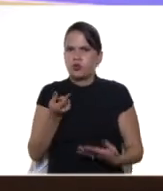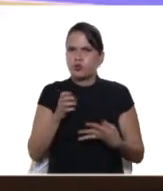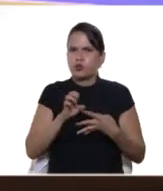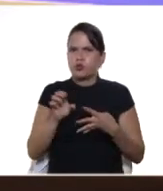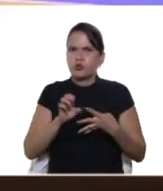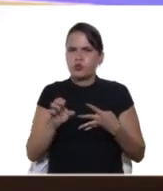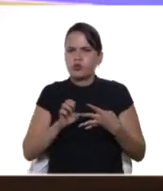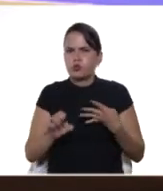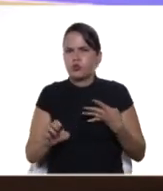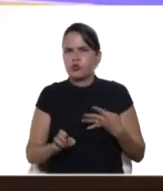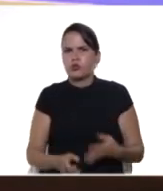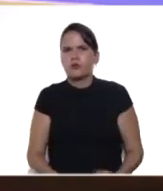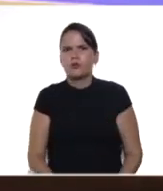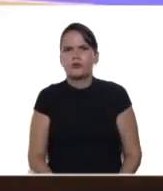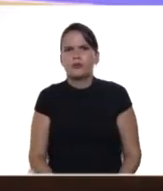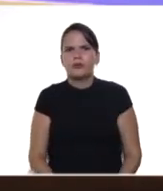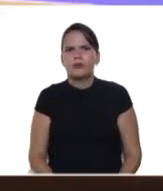elemento,